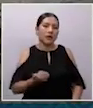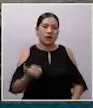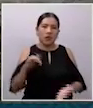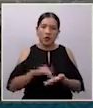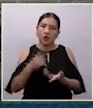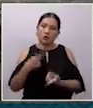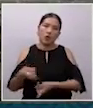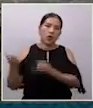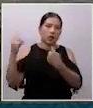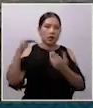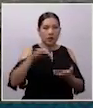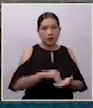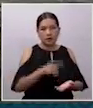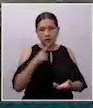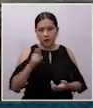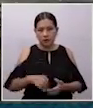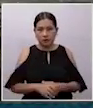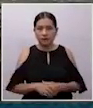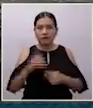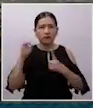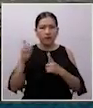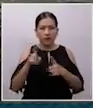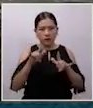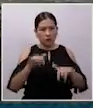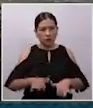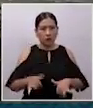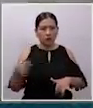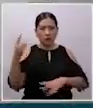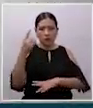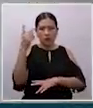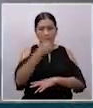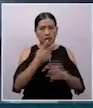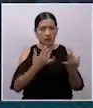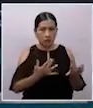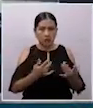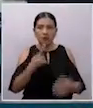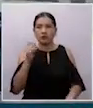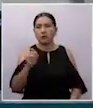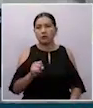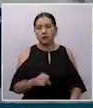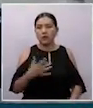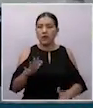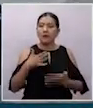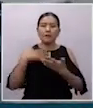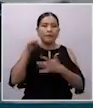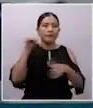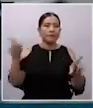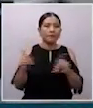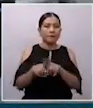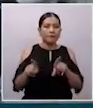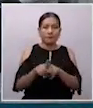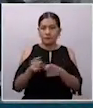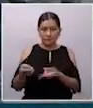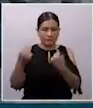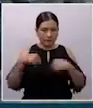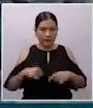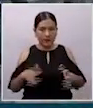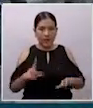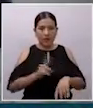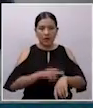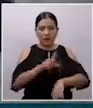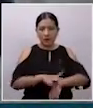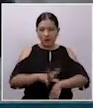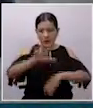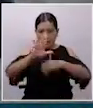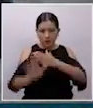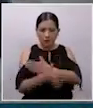sí. ¿Ha tenido que esperar estos 2 días para poder recibir atención? Sí, mi hermana justamente ha venido a las